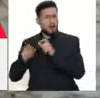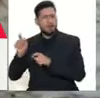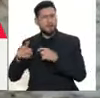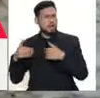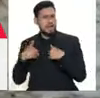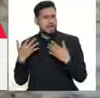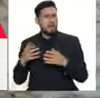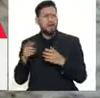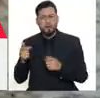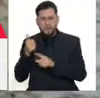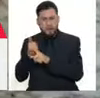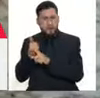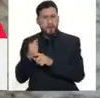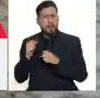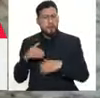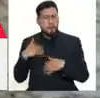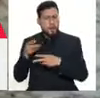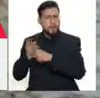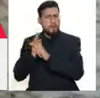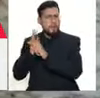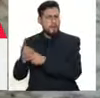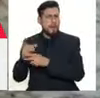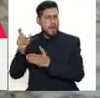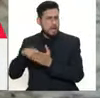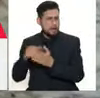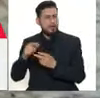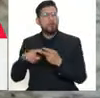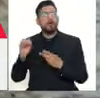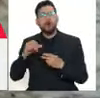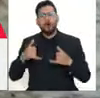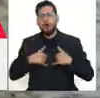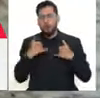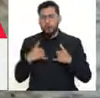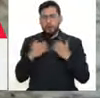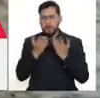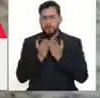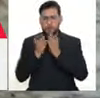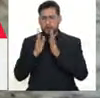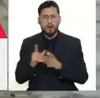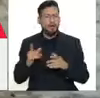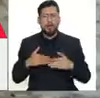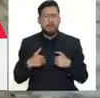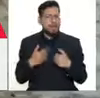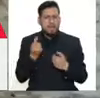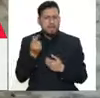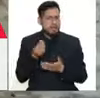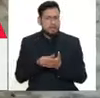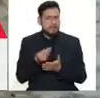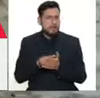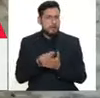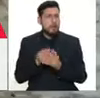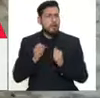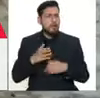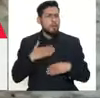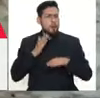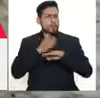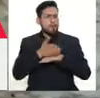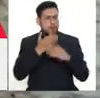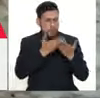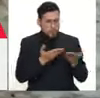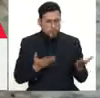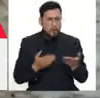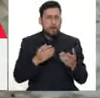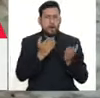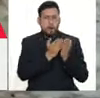tienen capacidad de conseguir un crédito, a los jóvenes estudiantes que no tienen ni siquiera dinero para